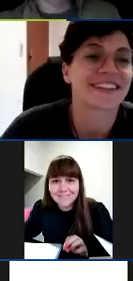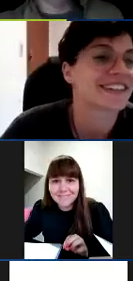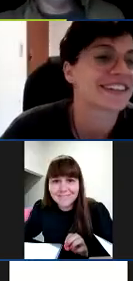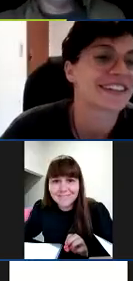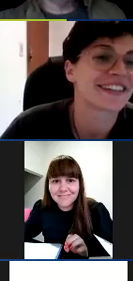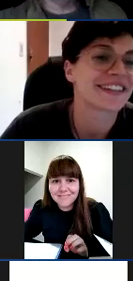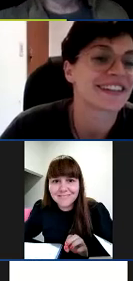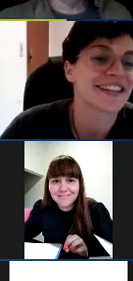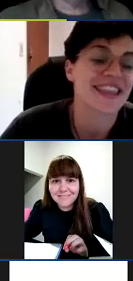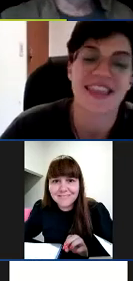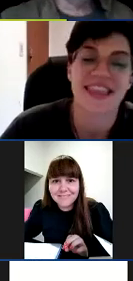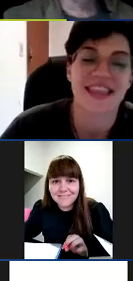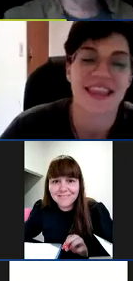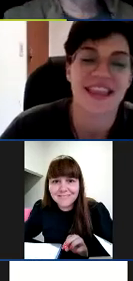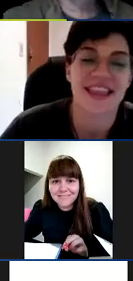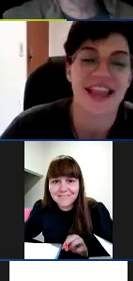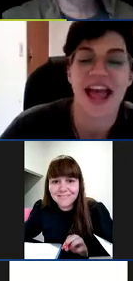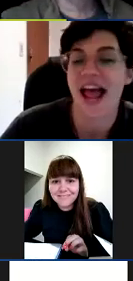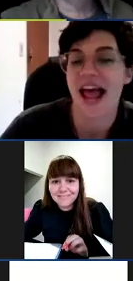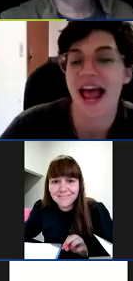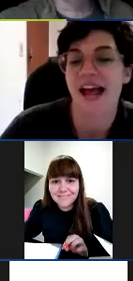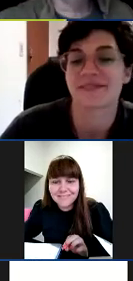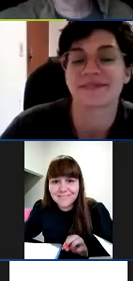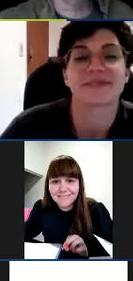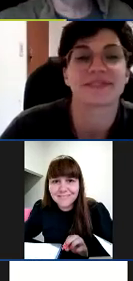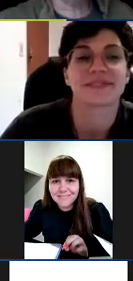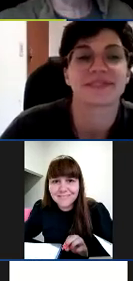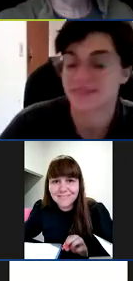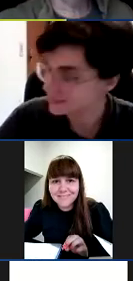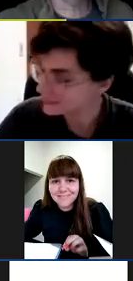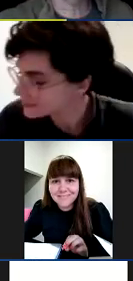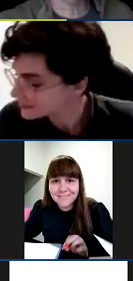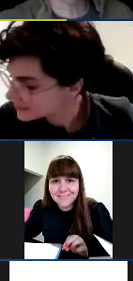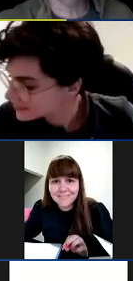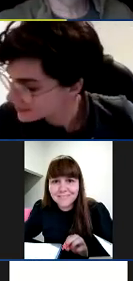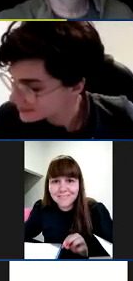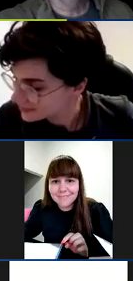los aportes que suelen hacerse, pero bueno, ustedes están aportando bastante dentro de todo, aunque